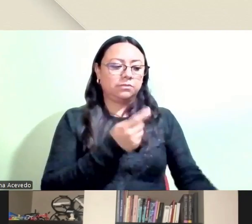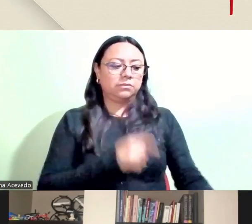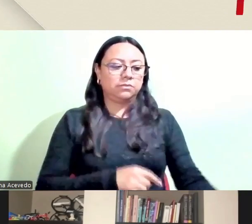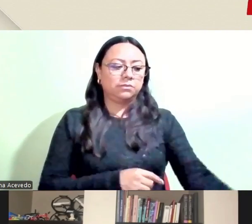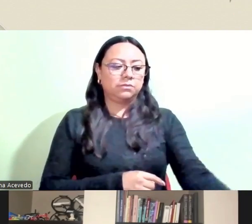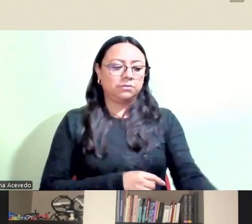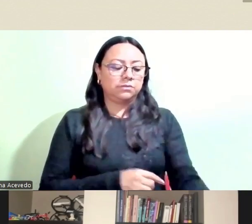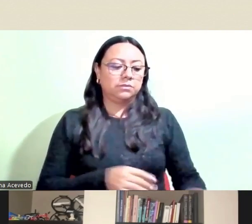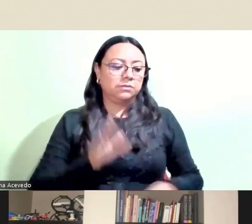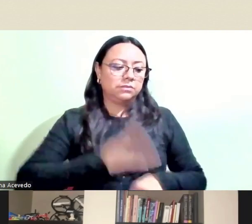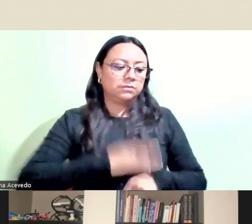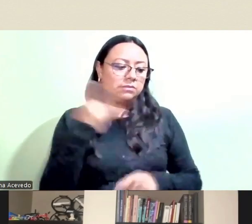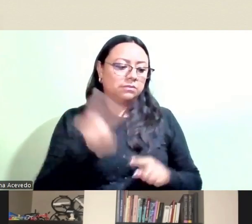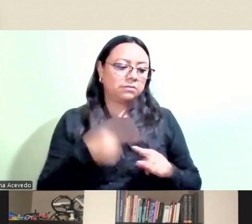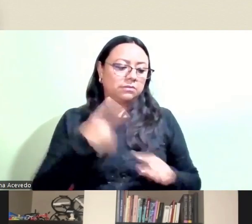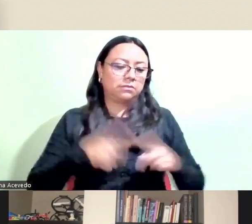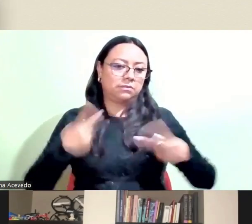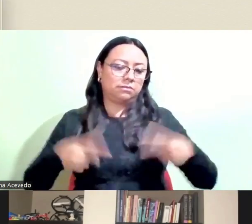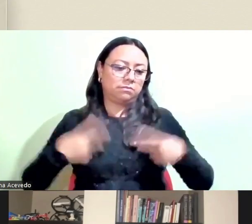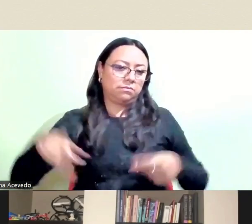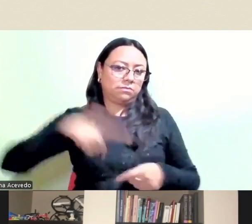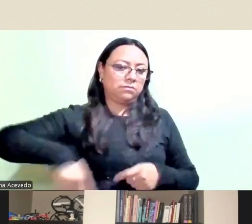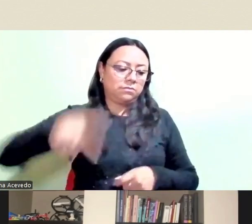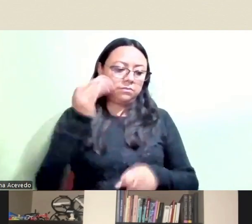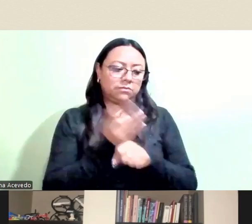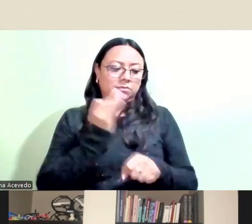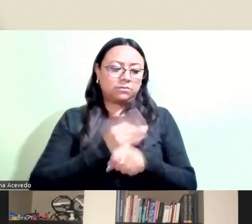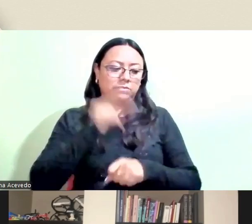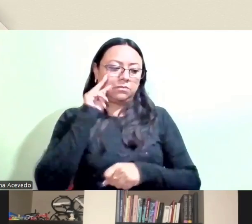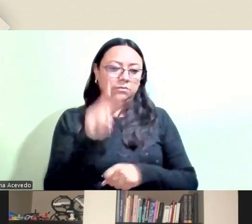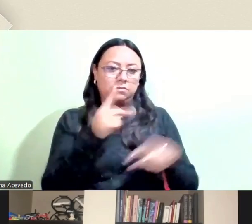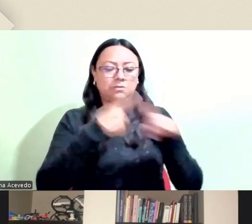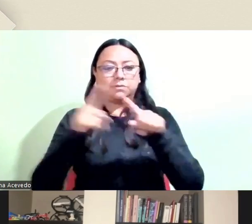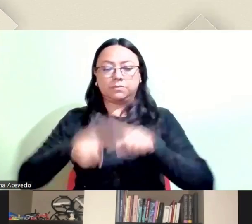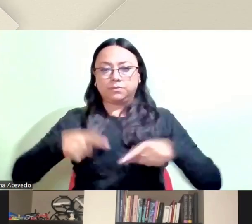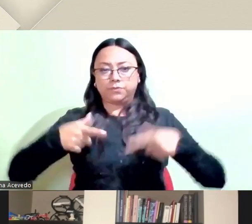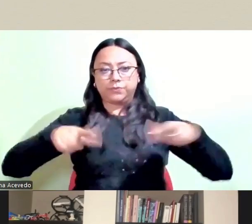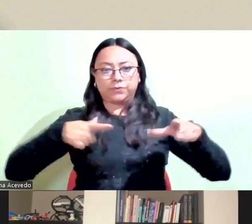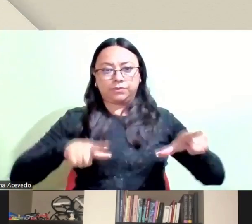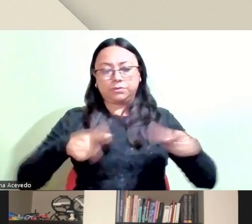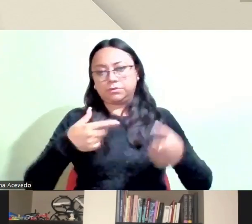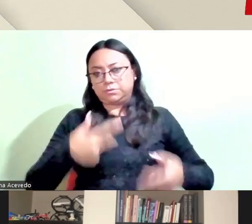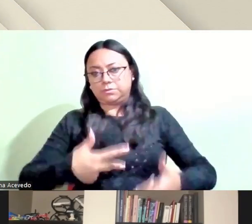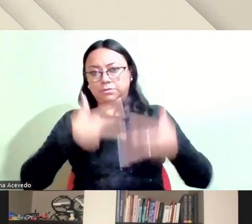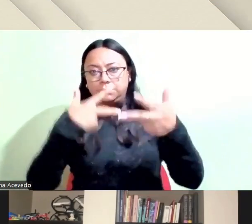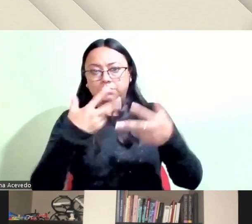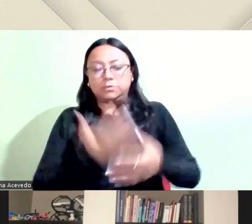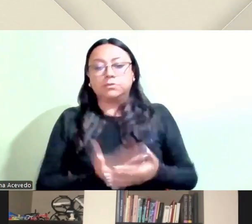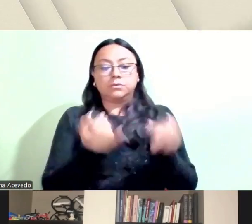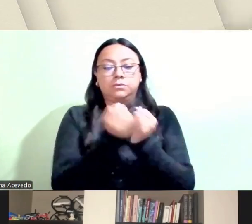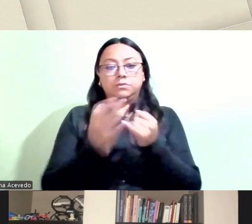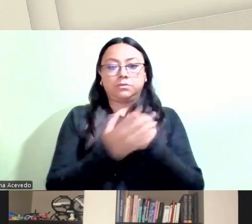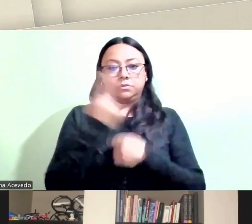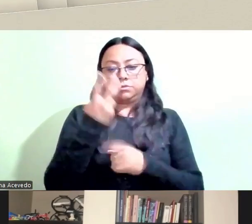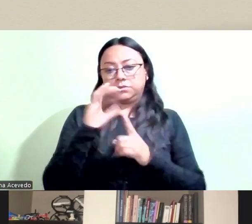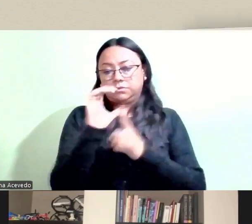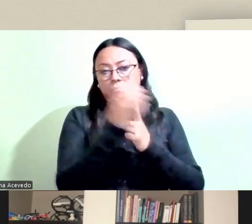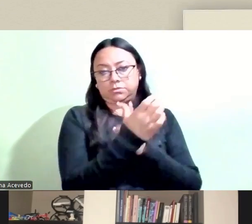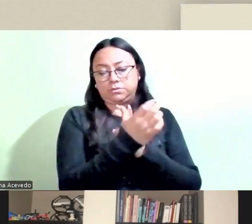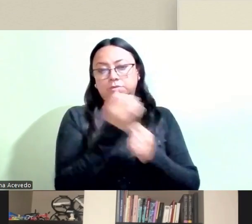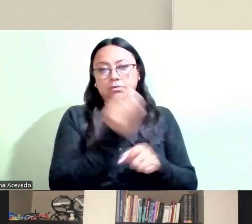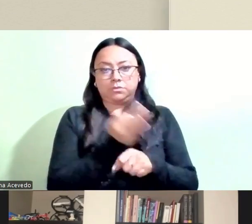de seguir esta transmisión y de acuerdo a las facultades y atribuciones de esta comisión.